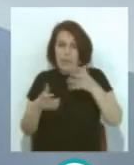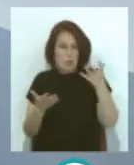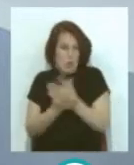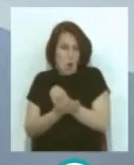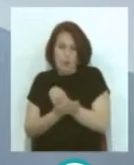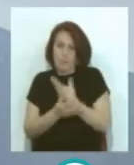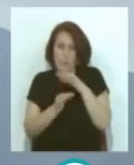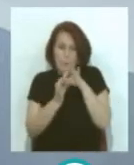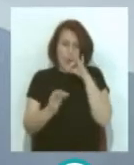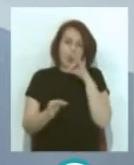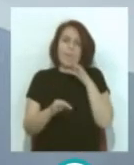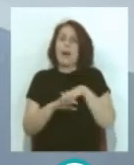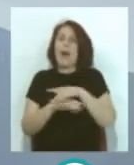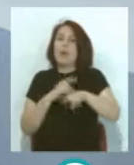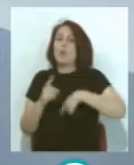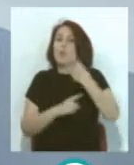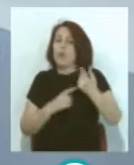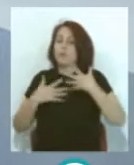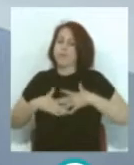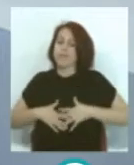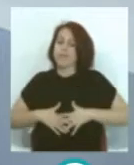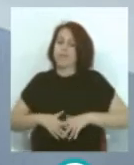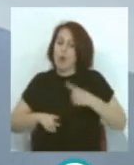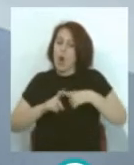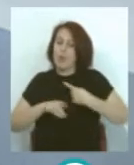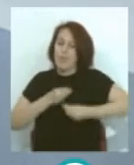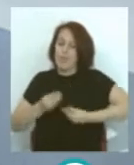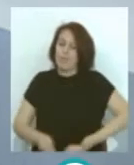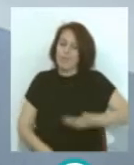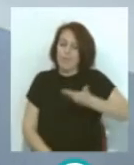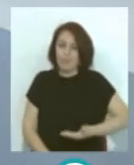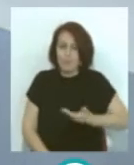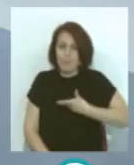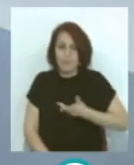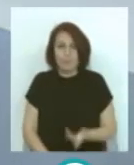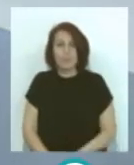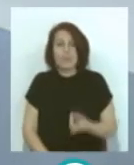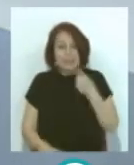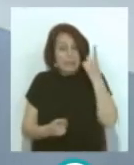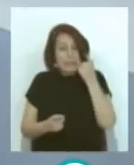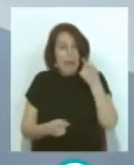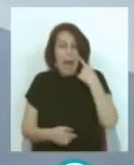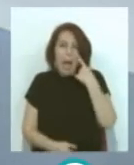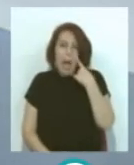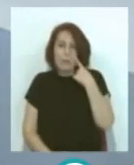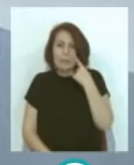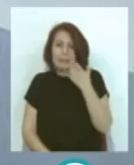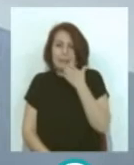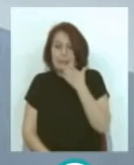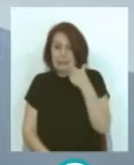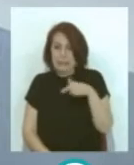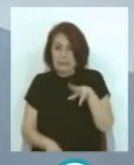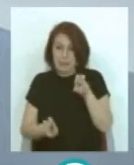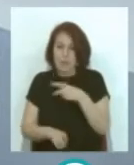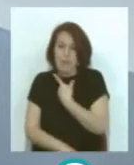sirve para luego darle mayor valor a las cosas que se están haciendo. Y sobre todo, intentar a ver si ya con esto de